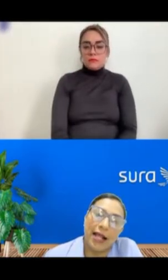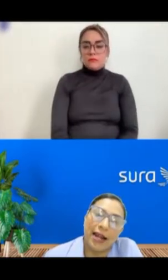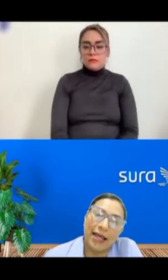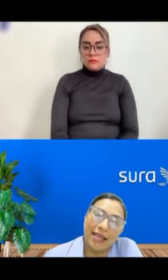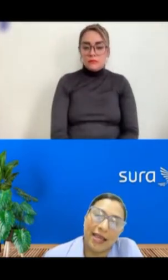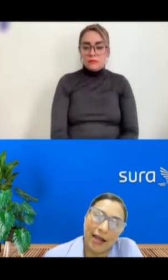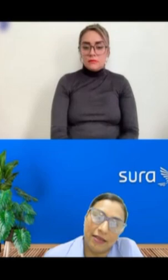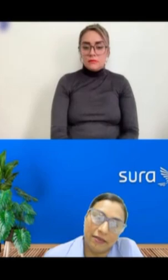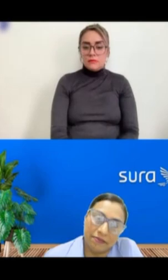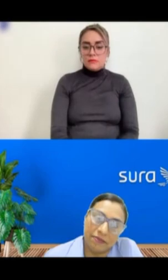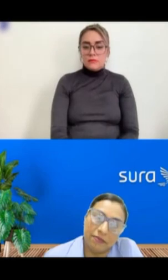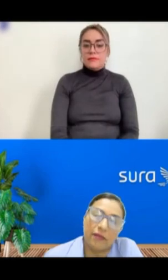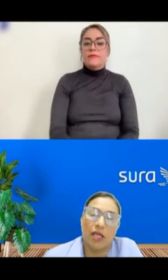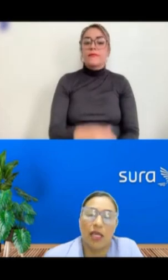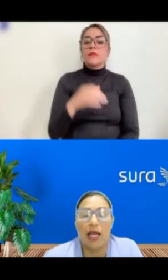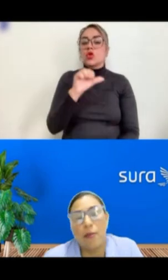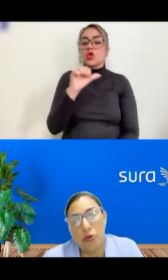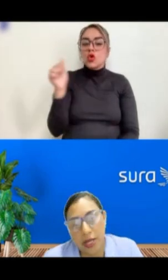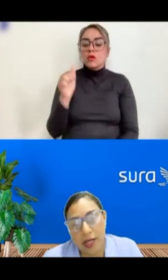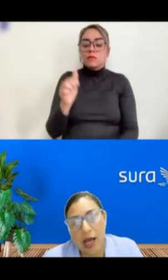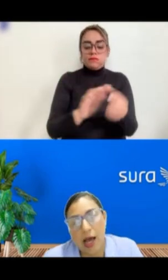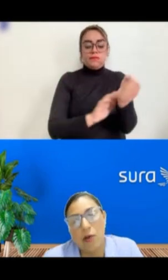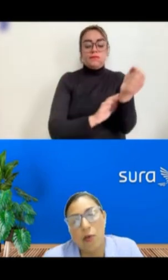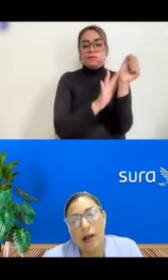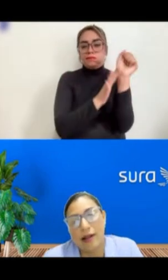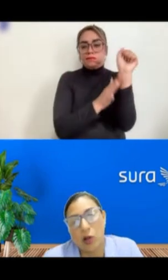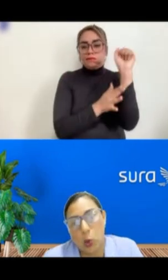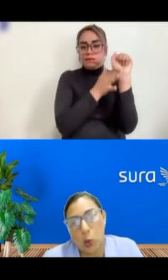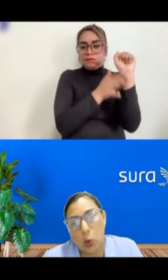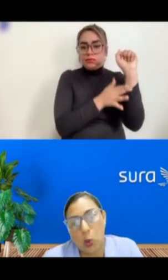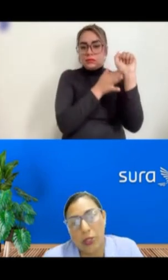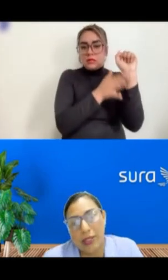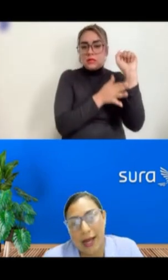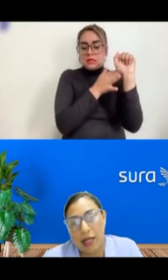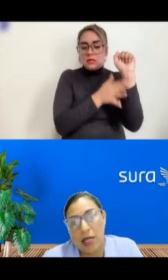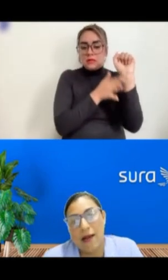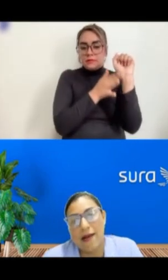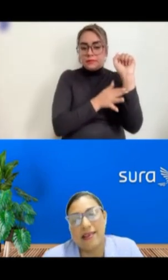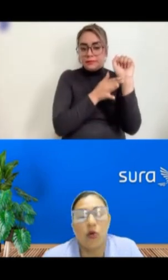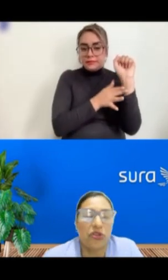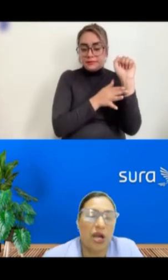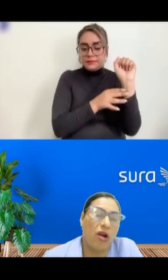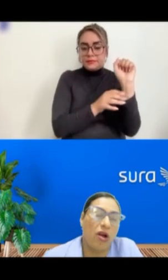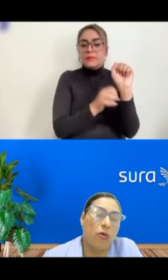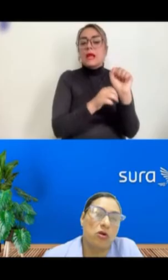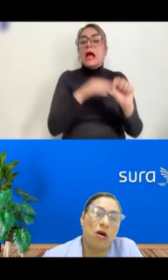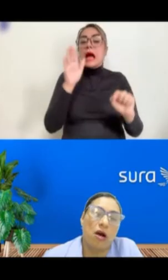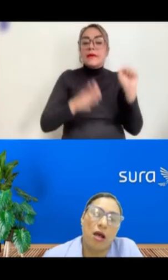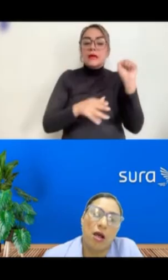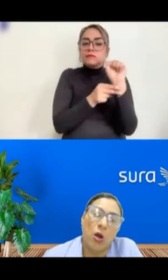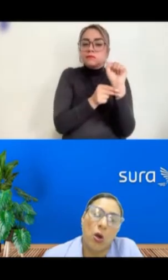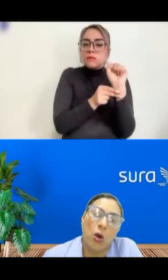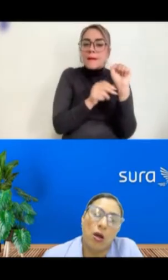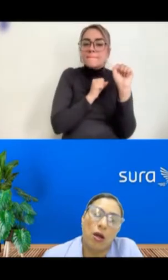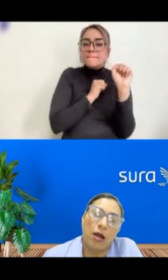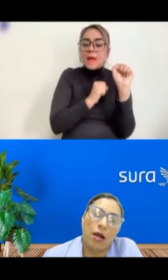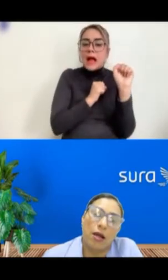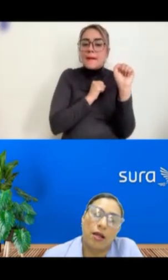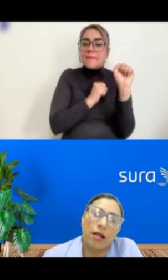Tenemos el radial, que queda en la muñeca, al igual que el cubital, que a veces escuchamos el pulso